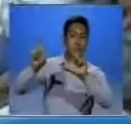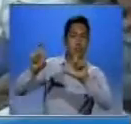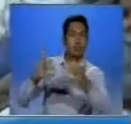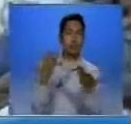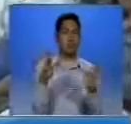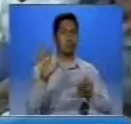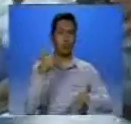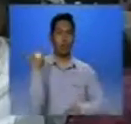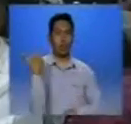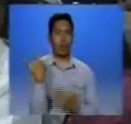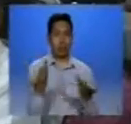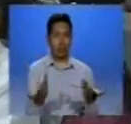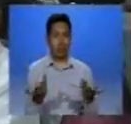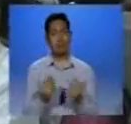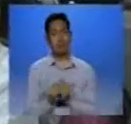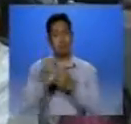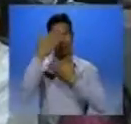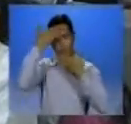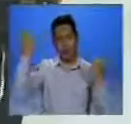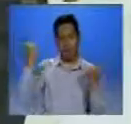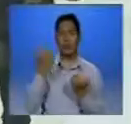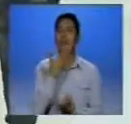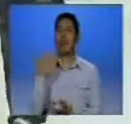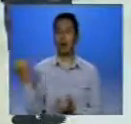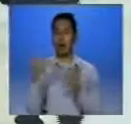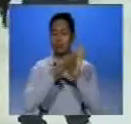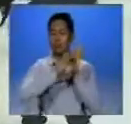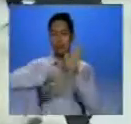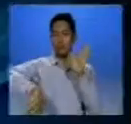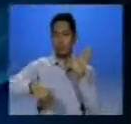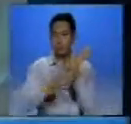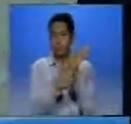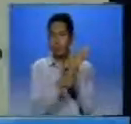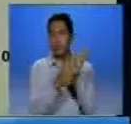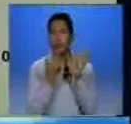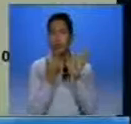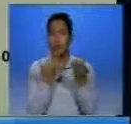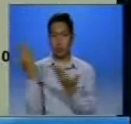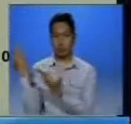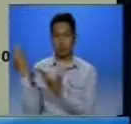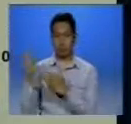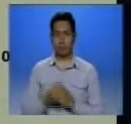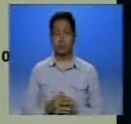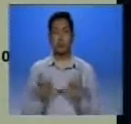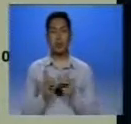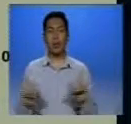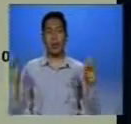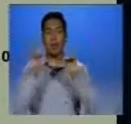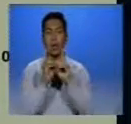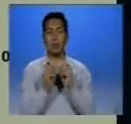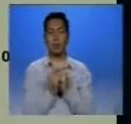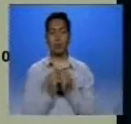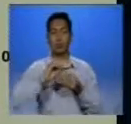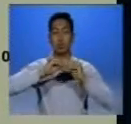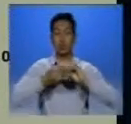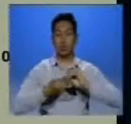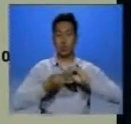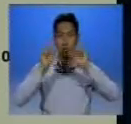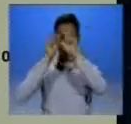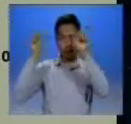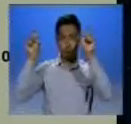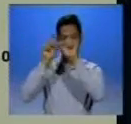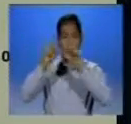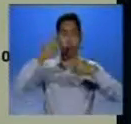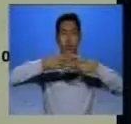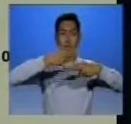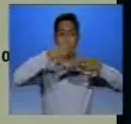posee. Siendo así, el documento de identificación quedará de la siguiente manera: con datos como el número de registro, nombres y